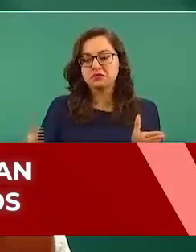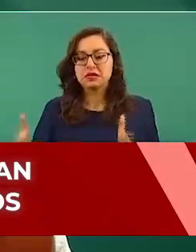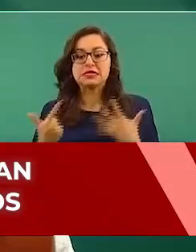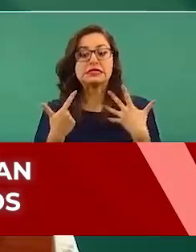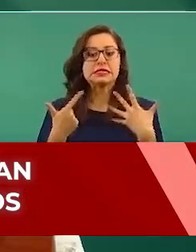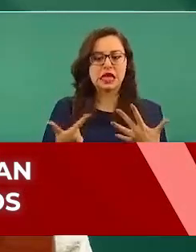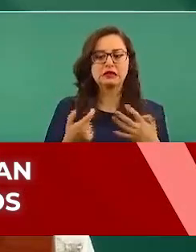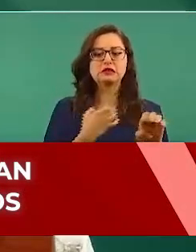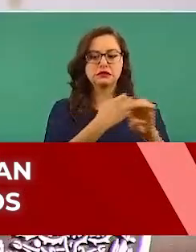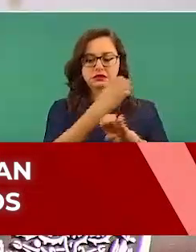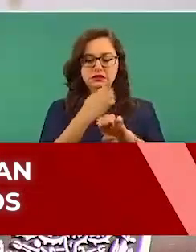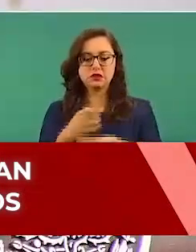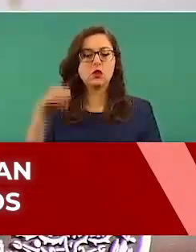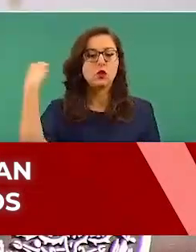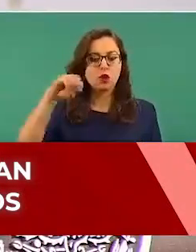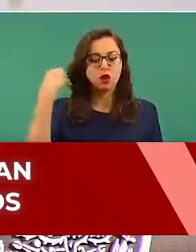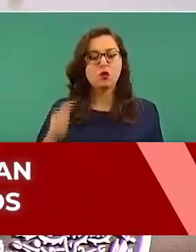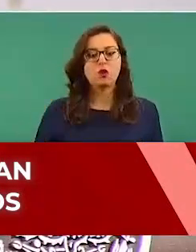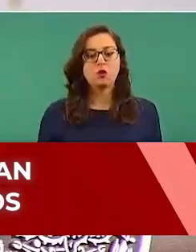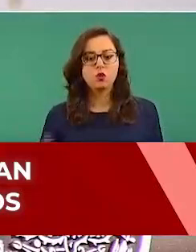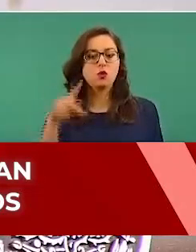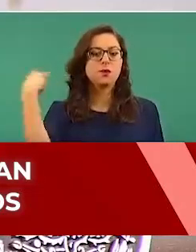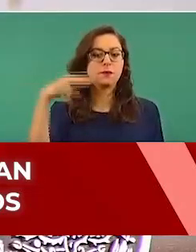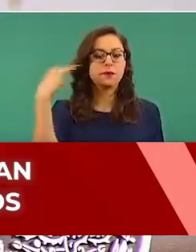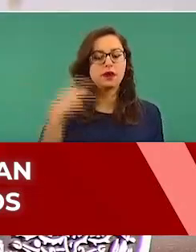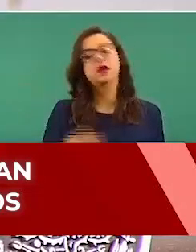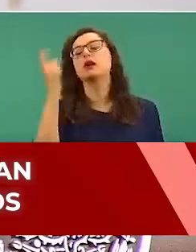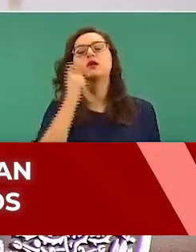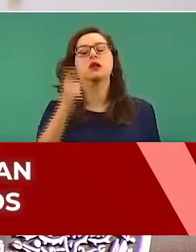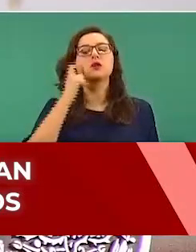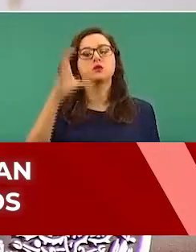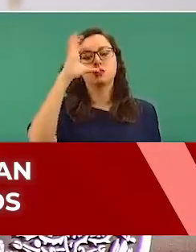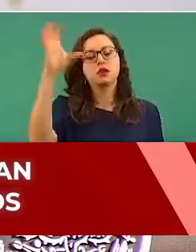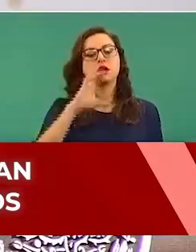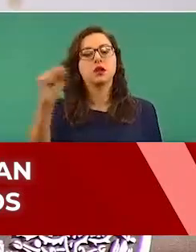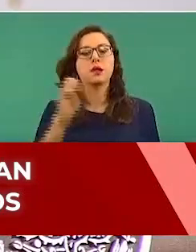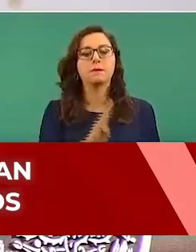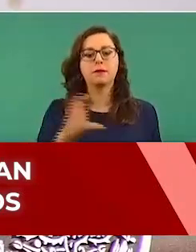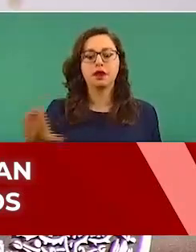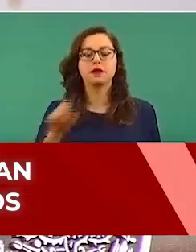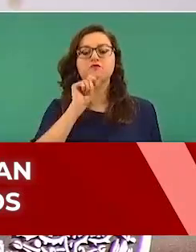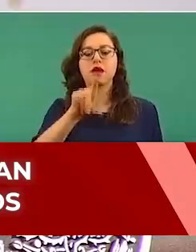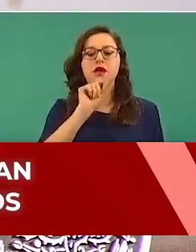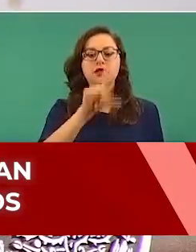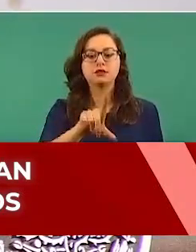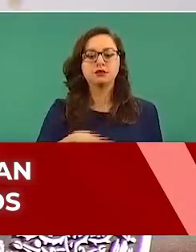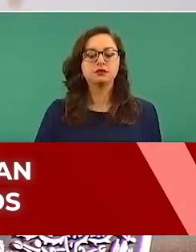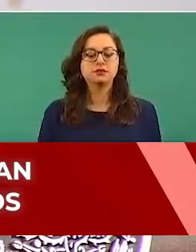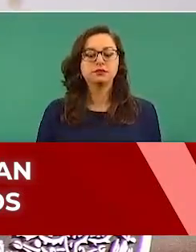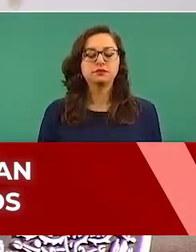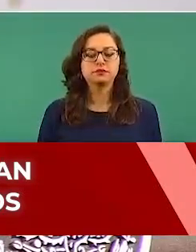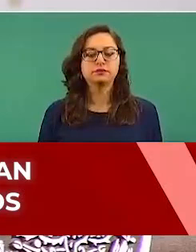7 entidades: Oaxaca, Guanajuato, Veracruz, Guerrero, Morelos, Baja California y Jalisco. Por